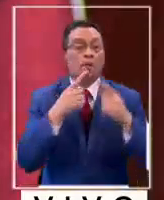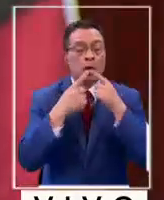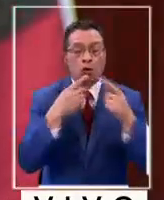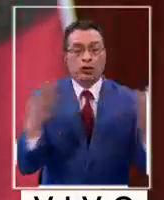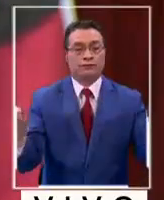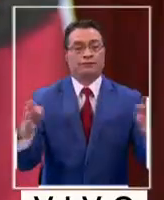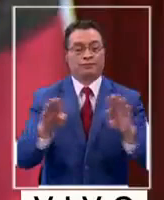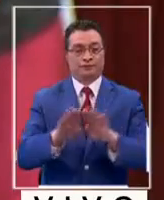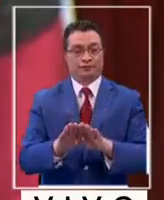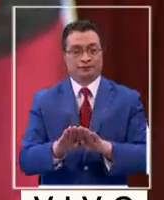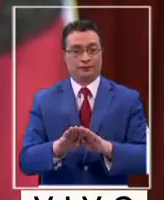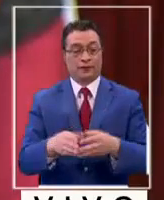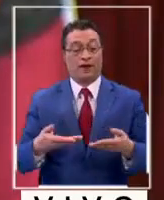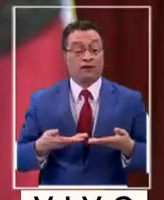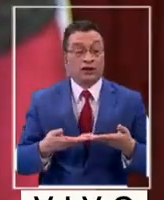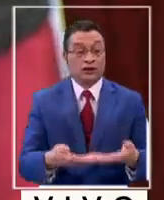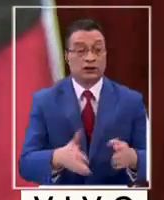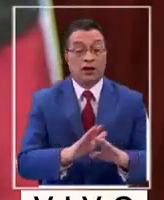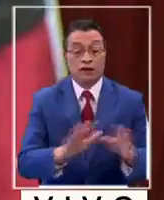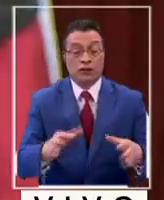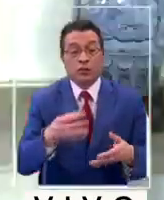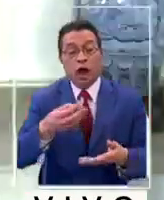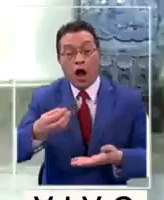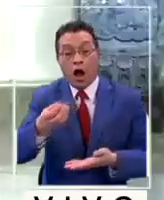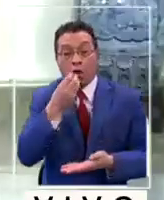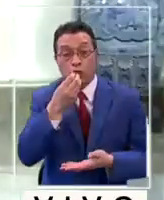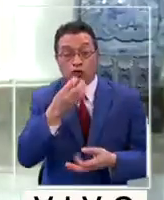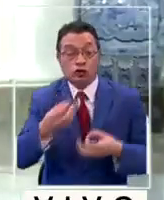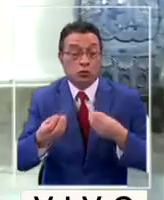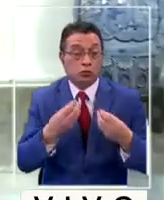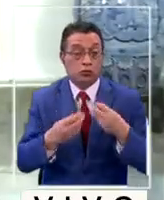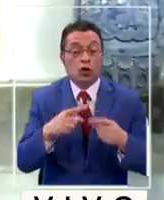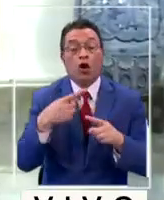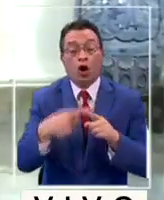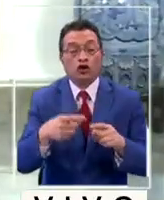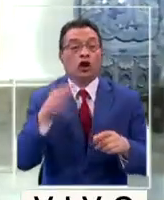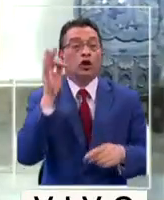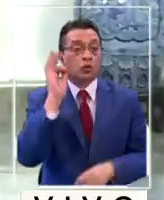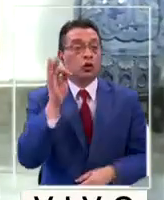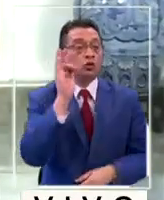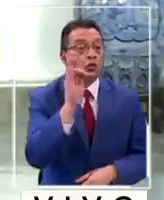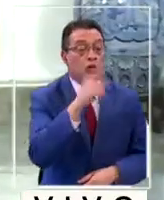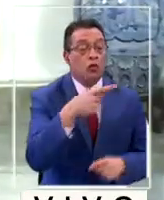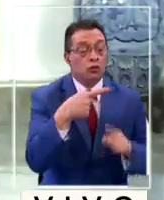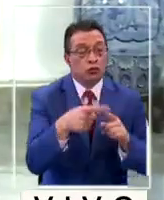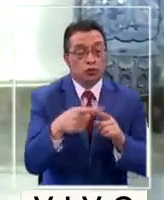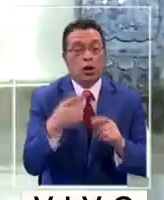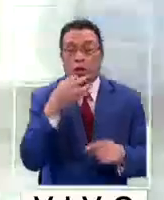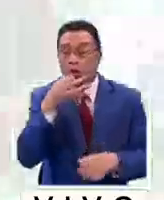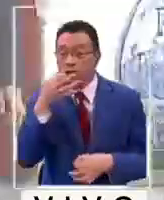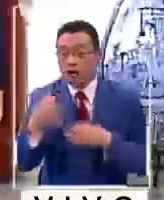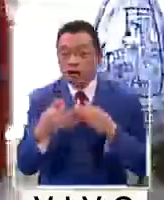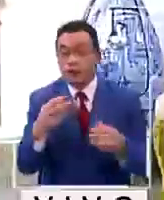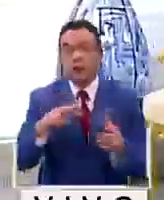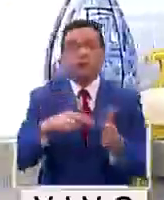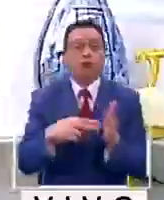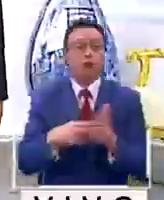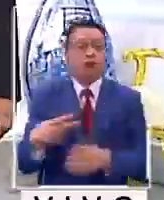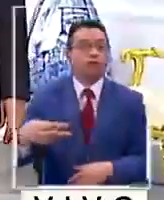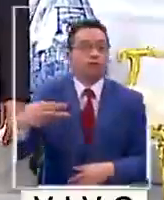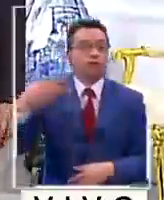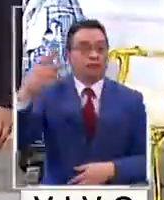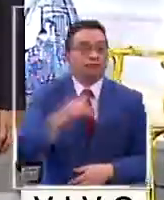Estado. La visita terminó con un almuerzo y otras reuniones sin que la mandataria se refiriera a la polémica que surgió en